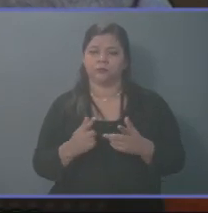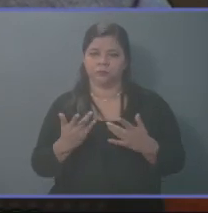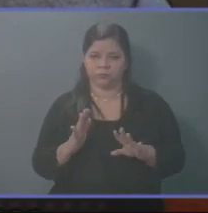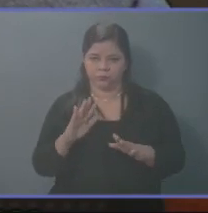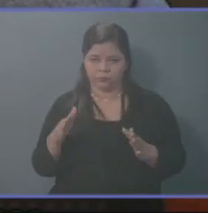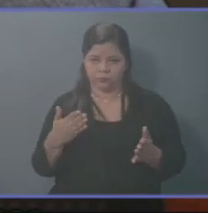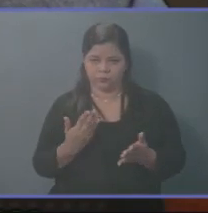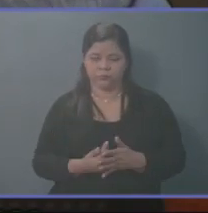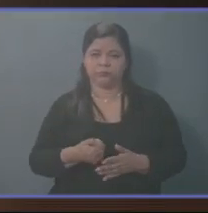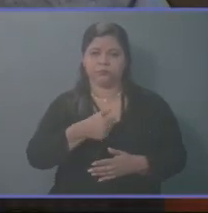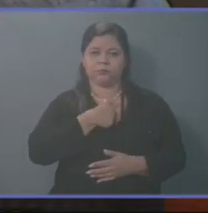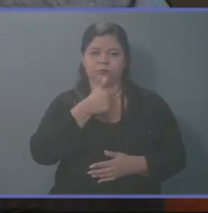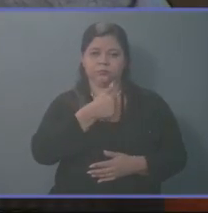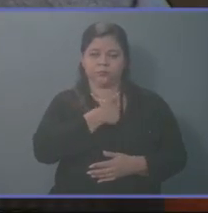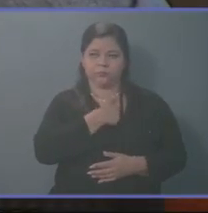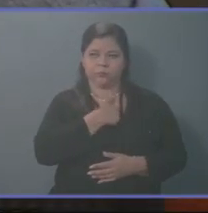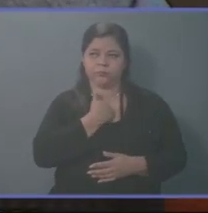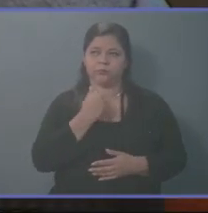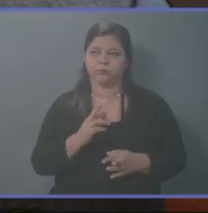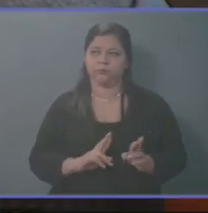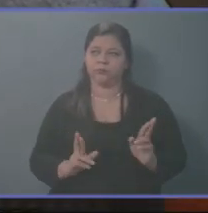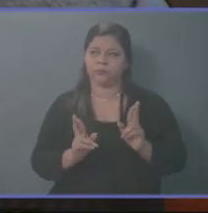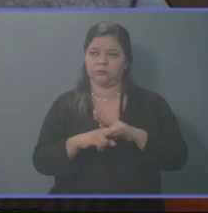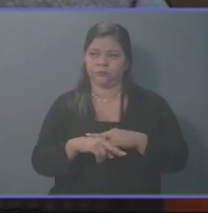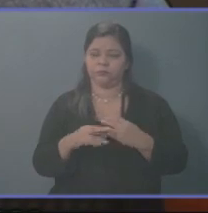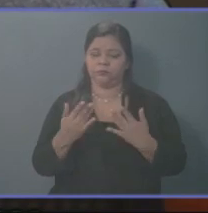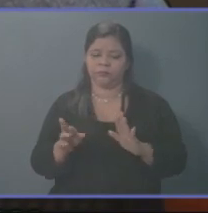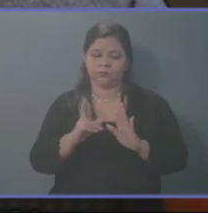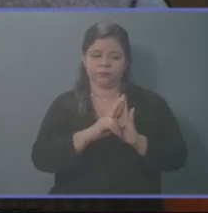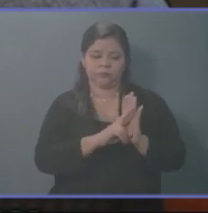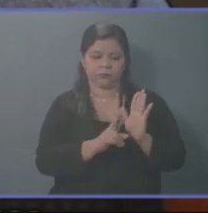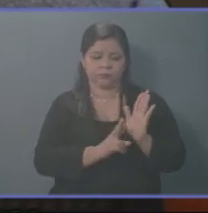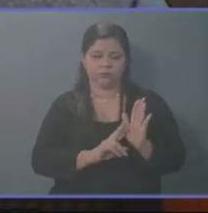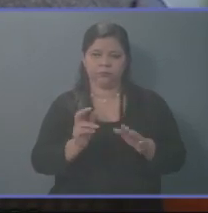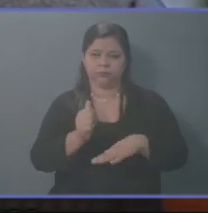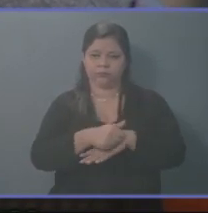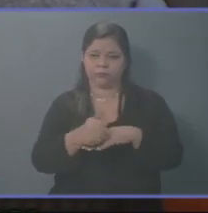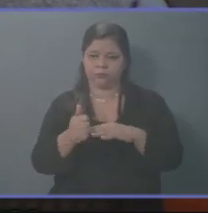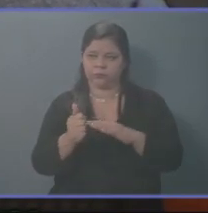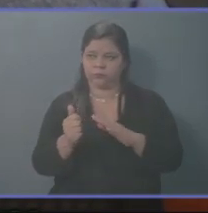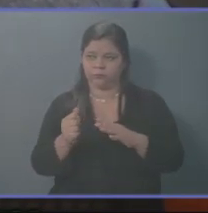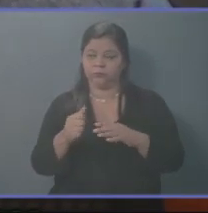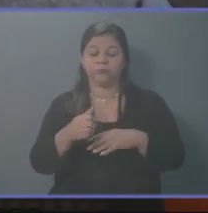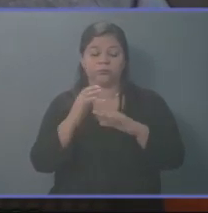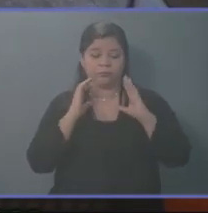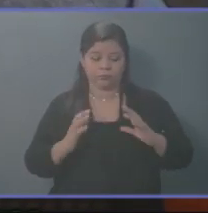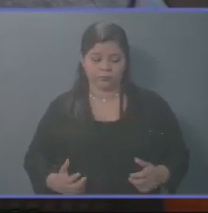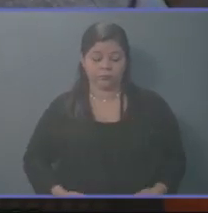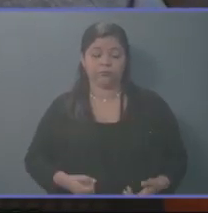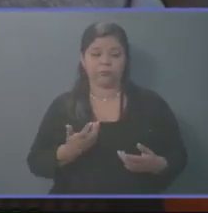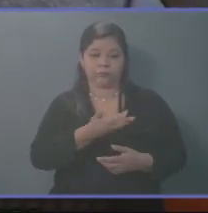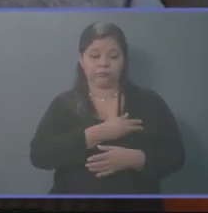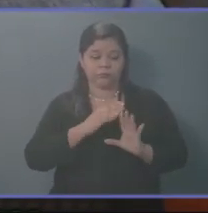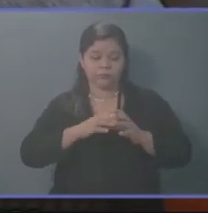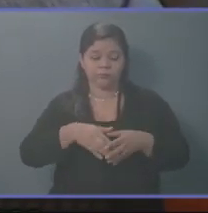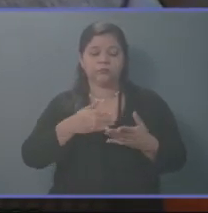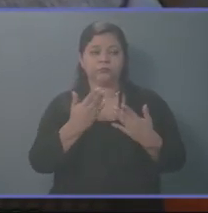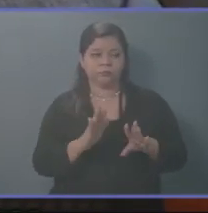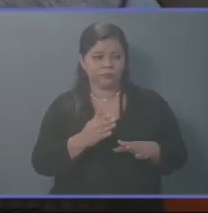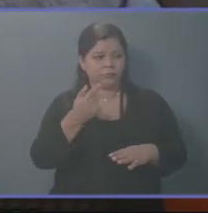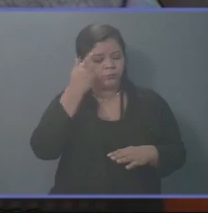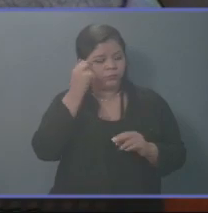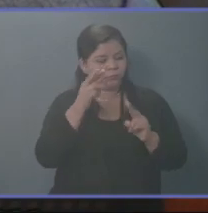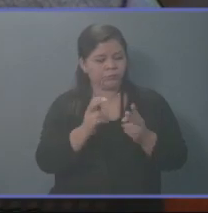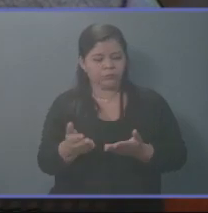propias competencias, reformándose el efecto en el reglamento interno del órgano ejecutivo. La comisión, analizada que fueron